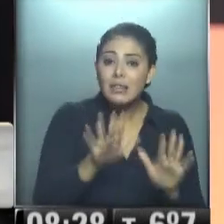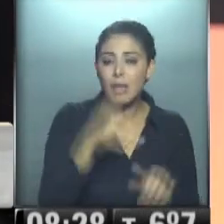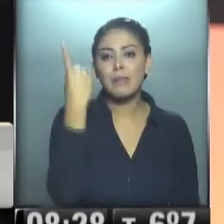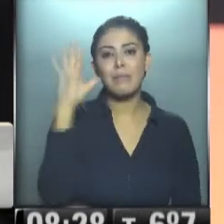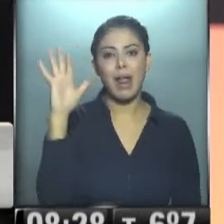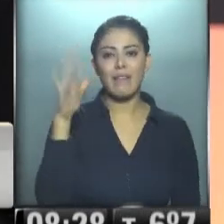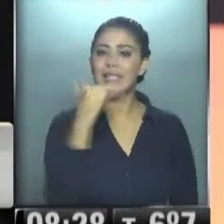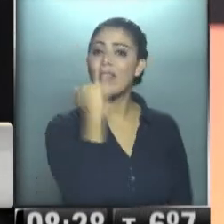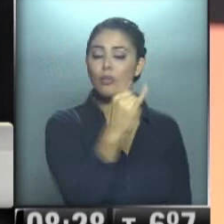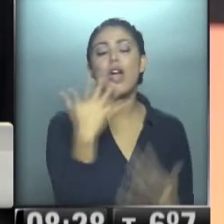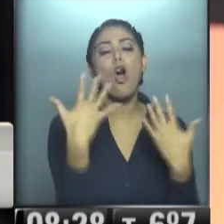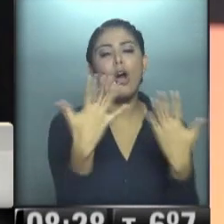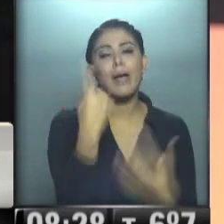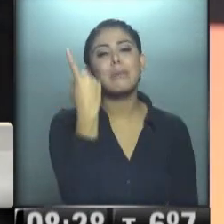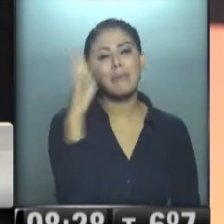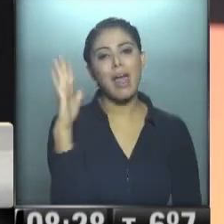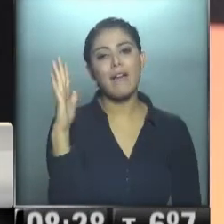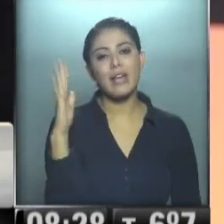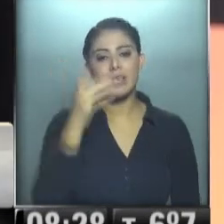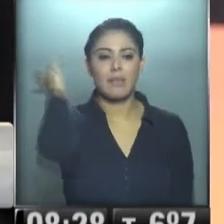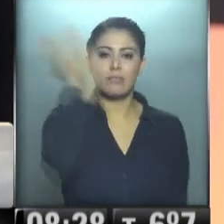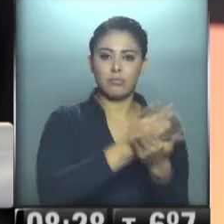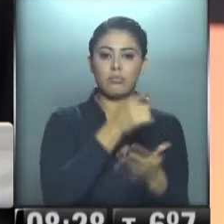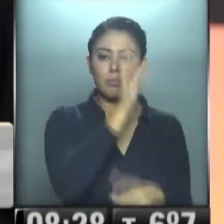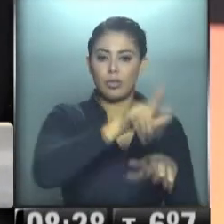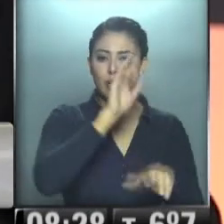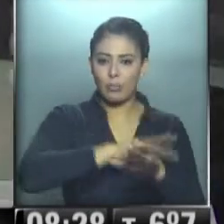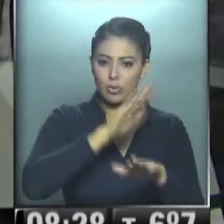primera vez que se denuncia ojalá que sea la primera vez que se sancionan los responsables